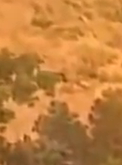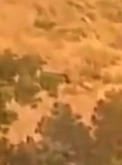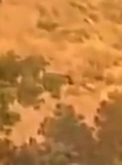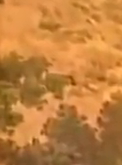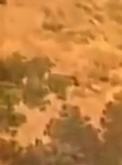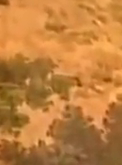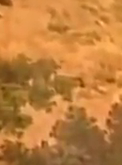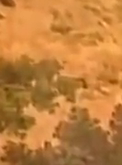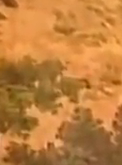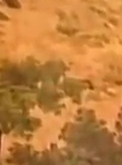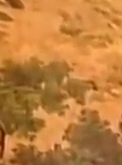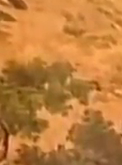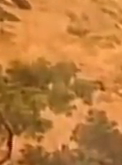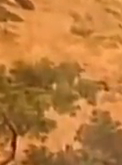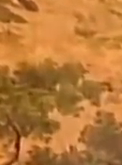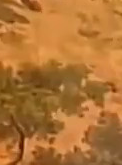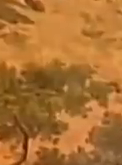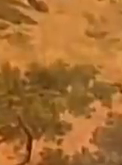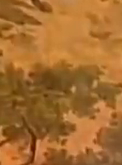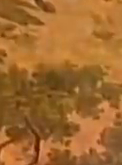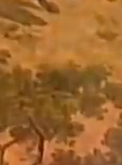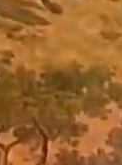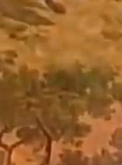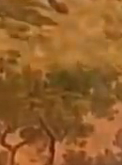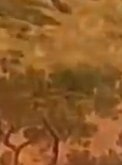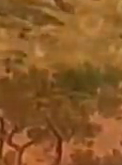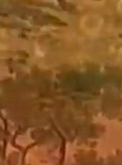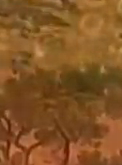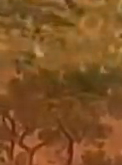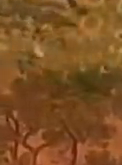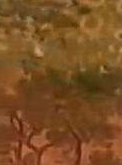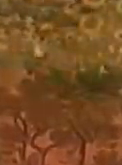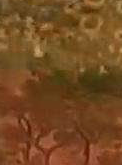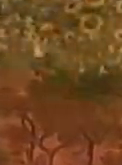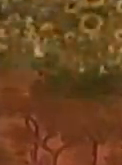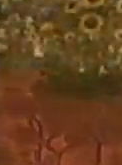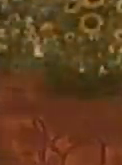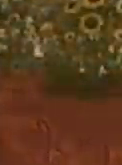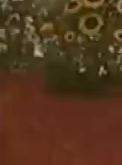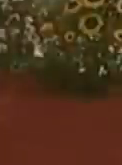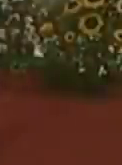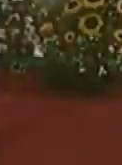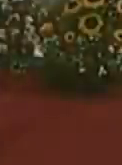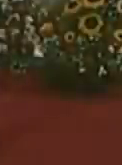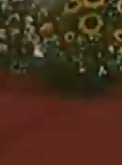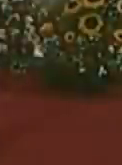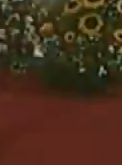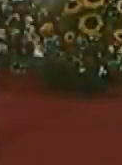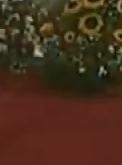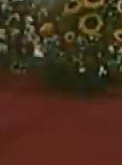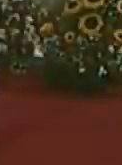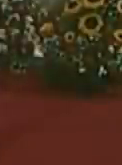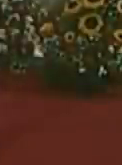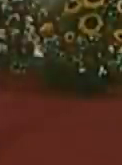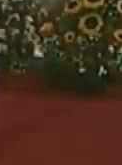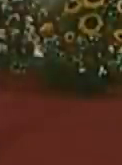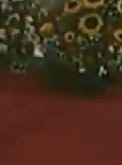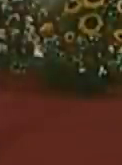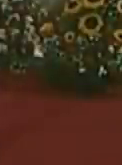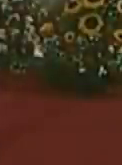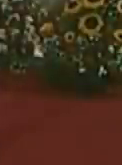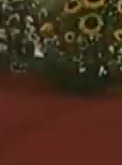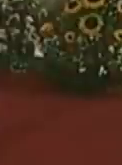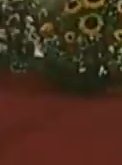de generaciones Earle Herrera. Durante sus palabras, el jefe de Estado venezolano puntualizaba que Earle Herrera,